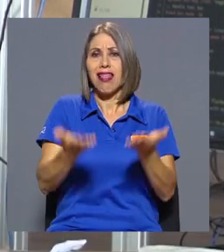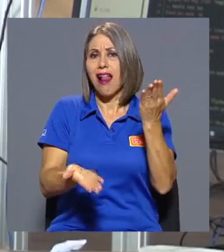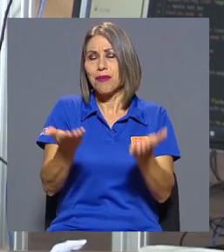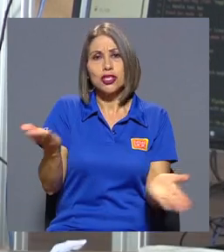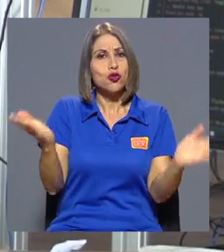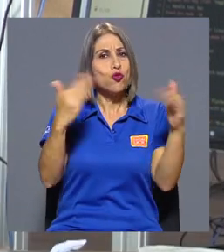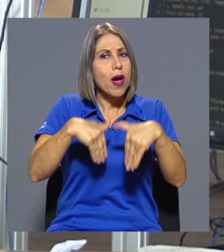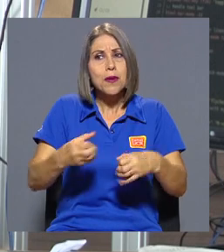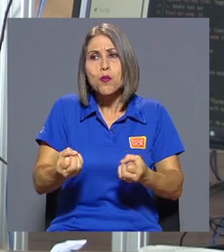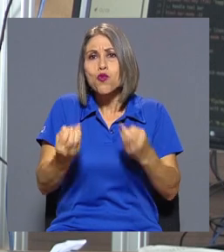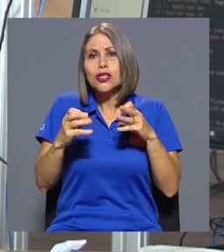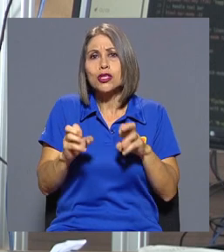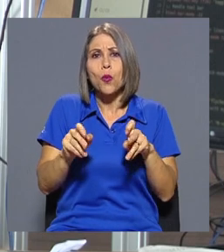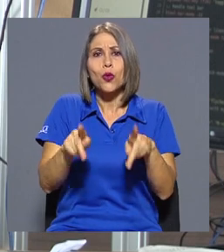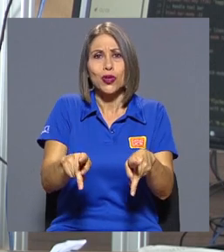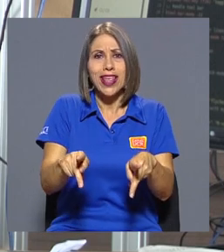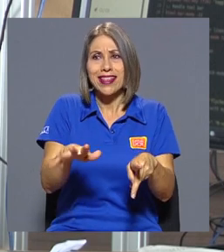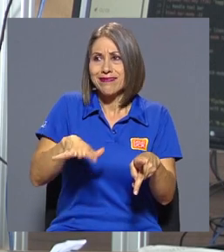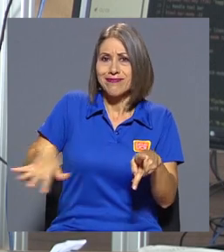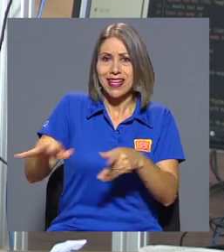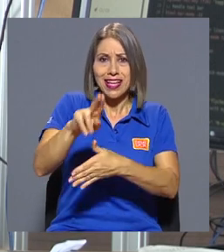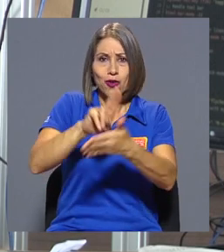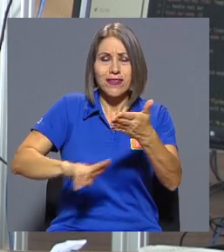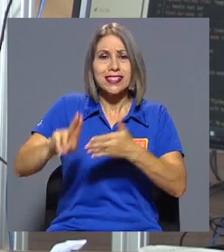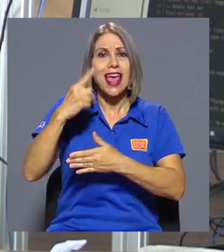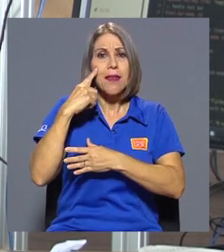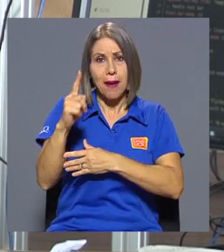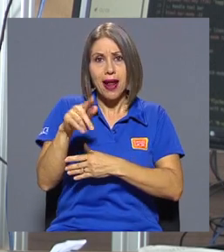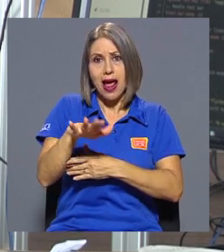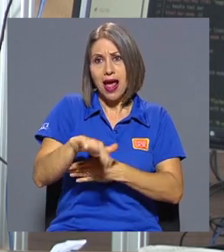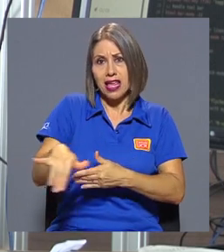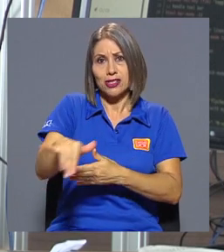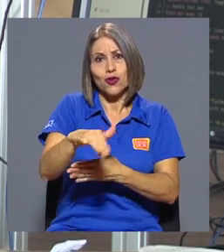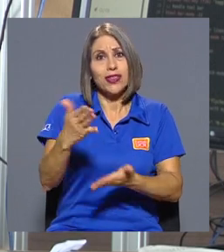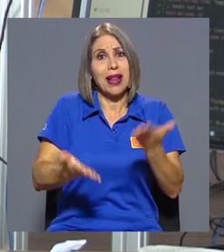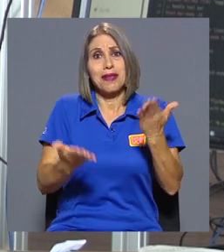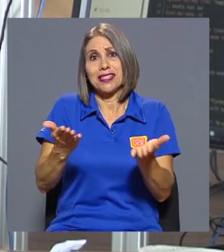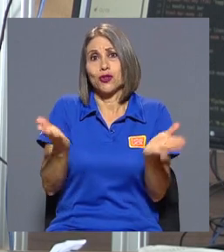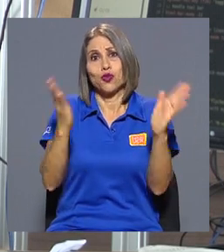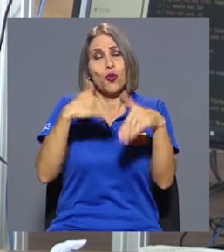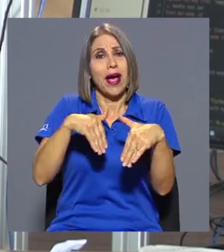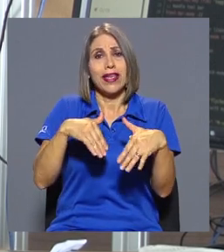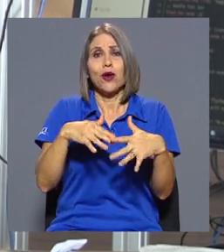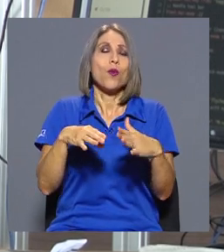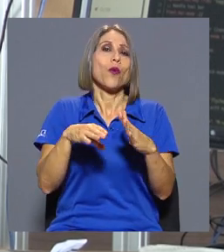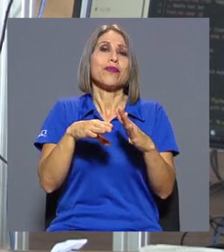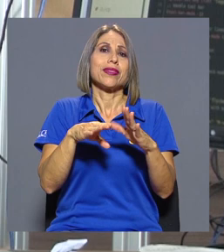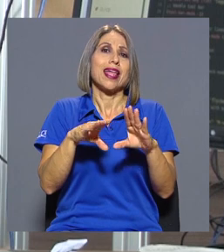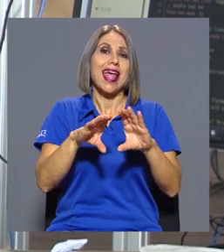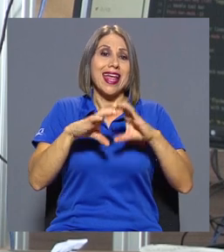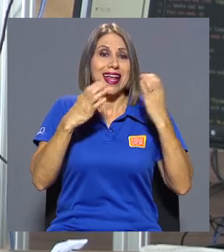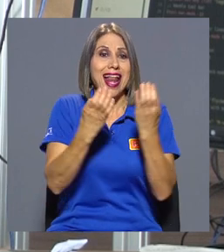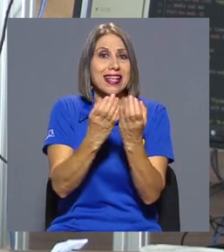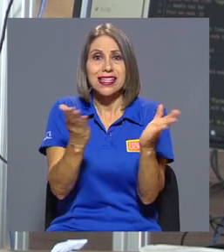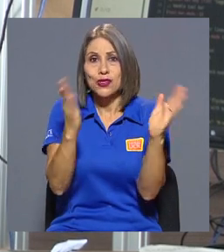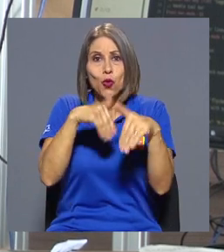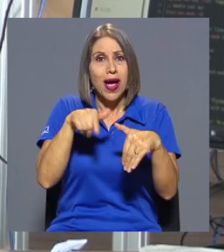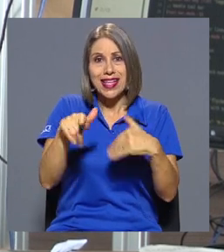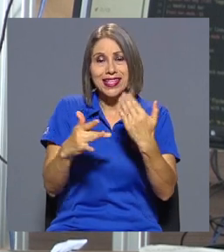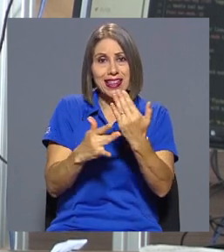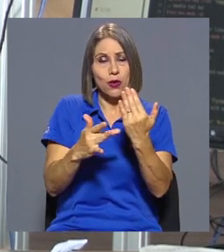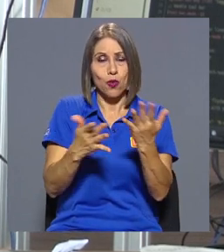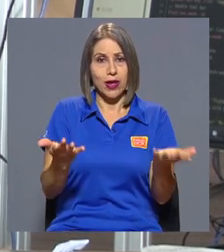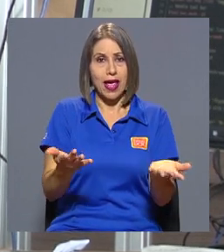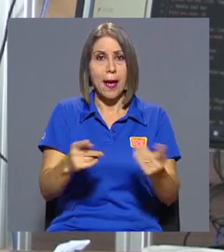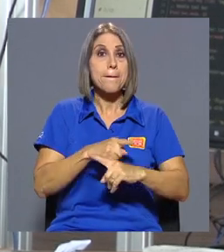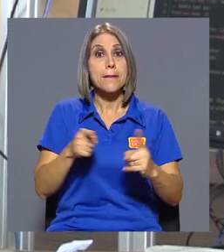Tal vez no hay muchos espacios en la universidad para exponerse a este tipo de cosas, por ejemplo, en clases, ¿verdad? No hay espacios para exponerse a este tipo de tecnología. Y es